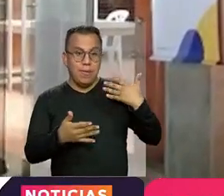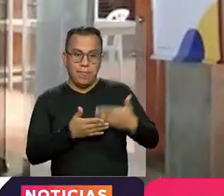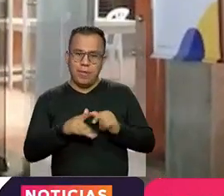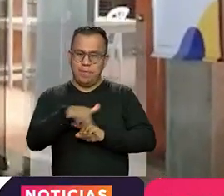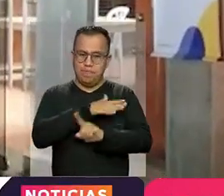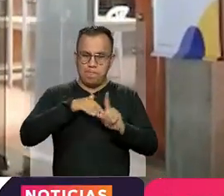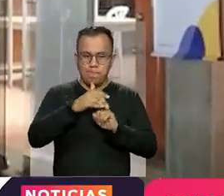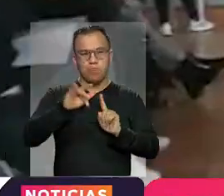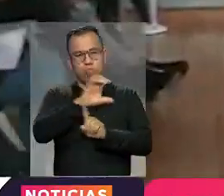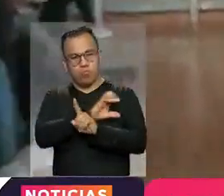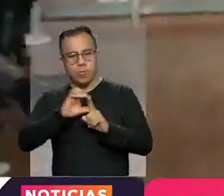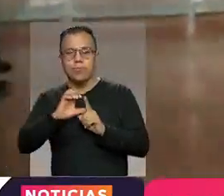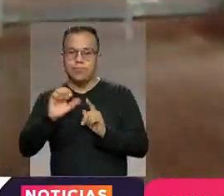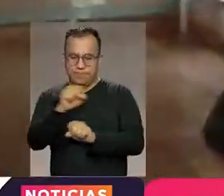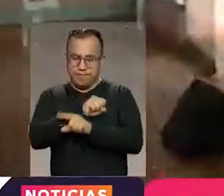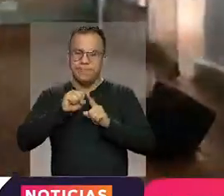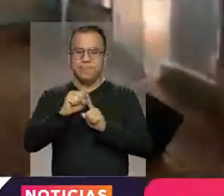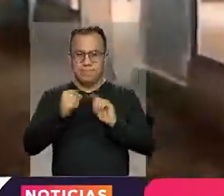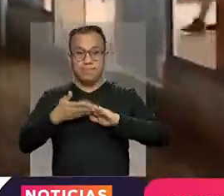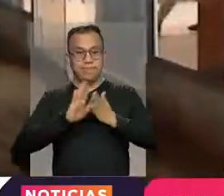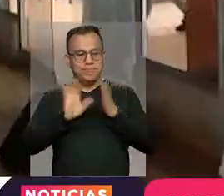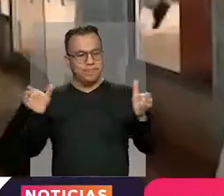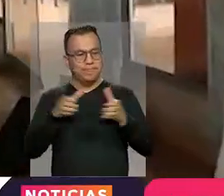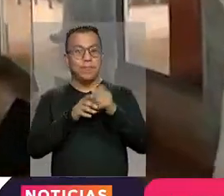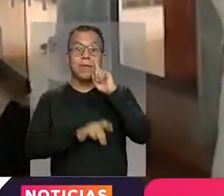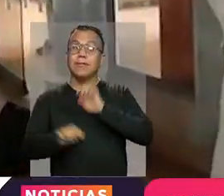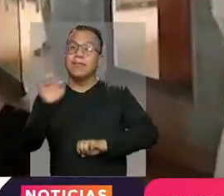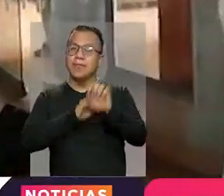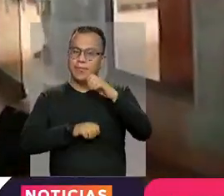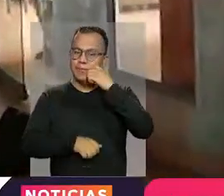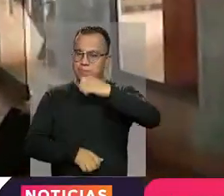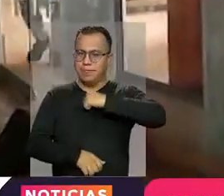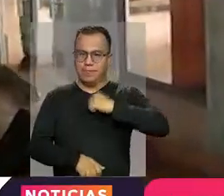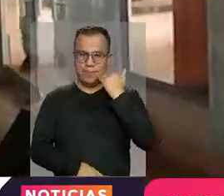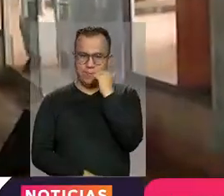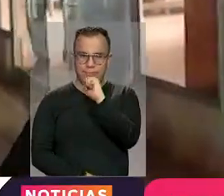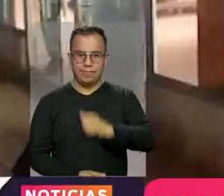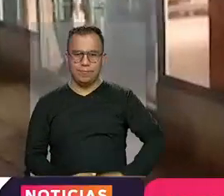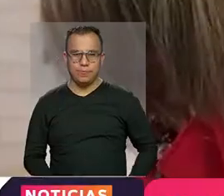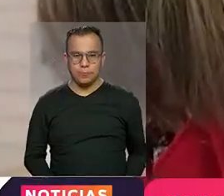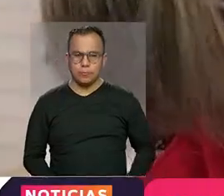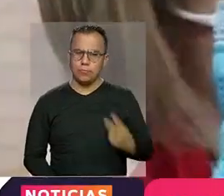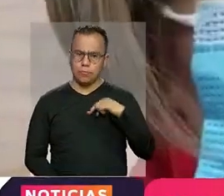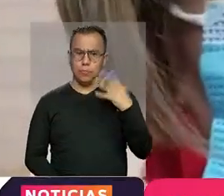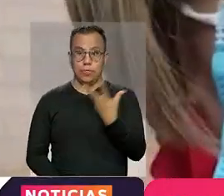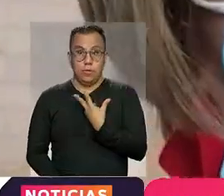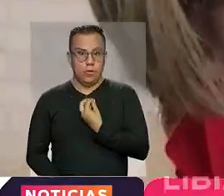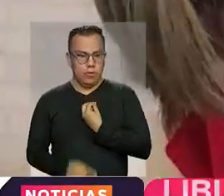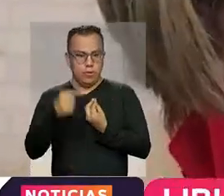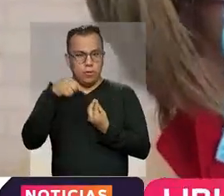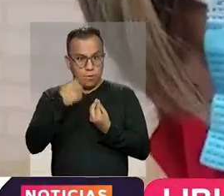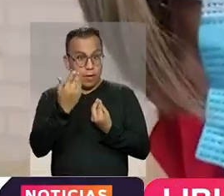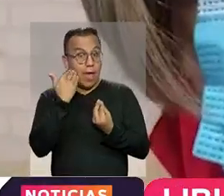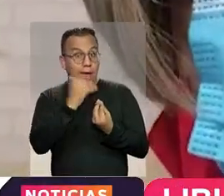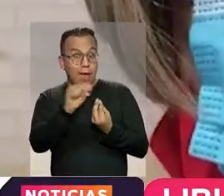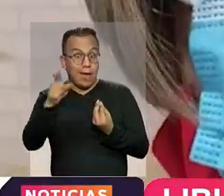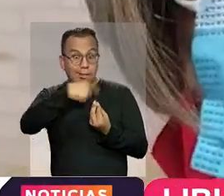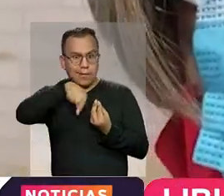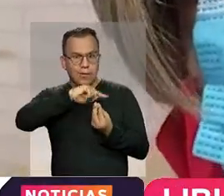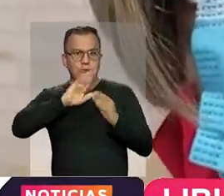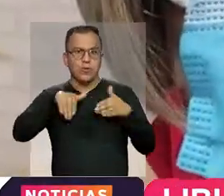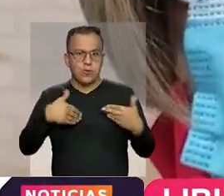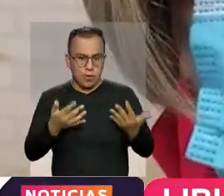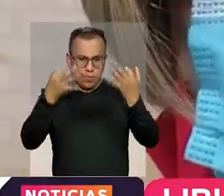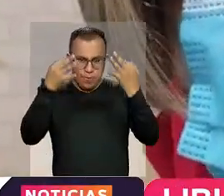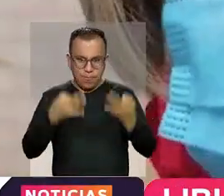ambiental, cultural, social, comunitario y por la defensa de los derechos de la mujer. Nosotros venimos con un grupo de mujeres desde la vereda